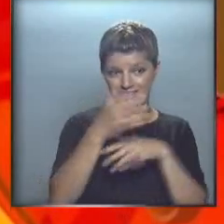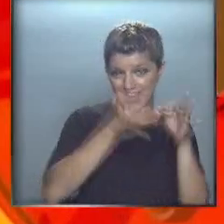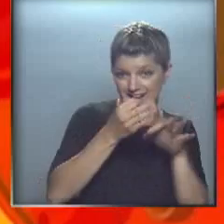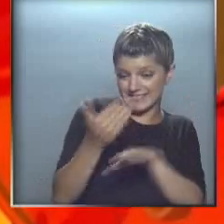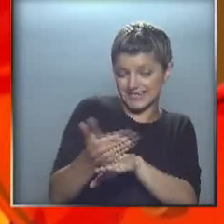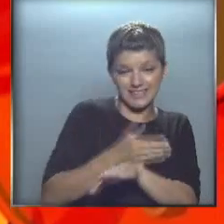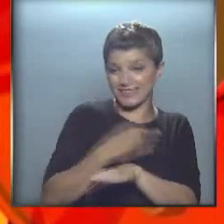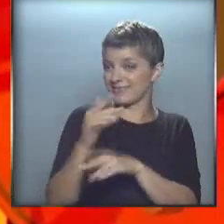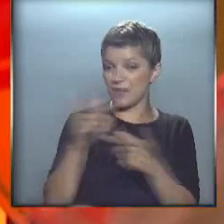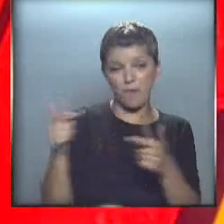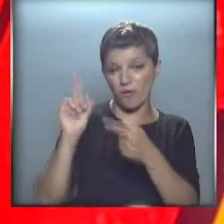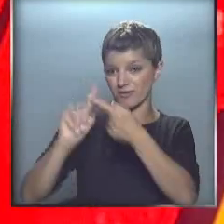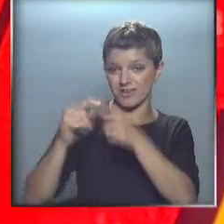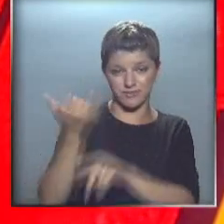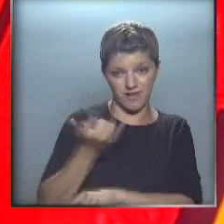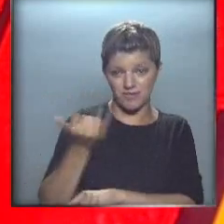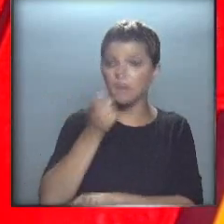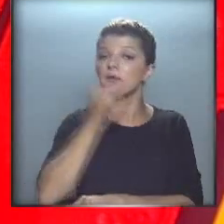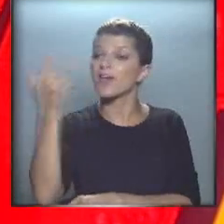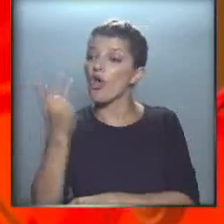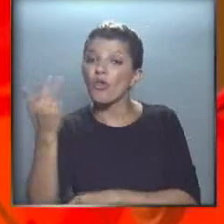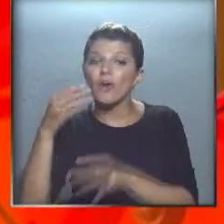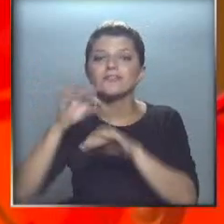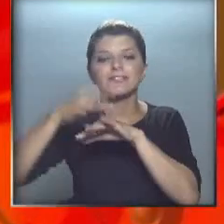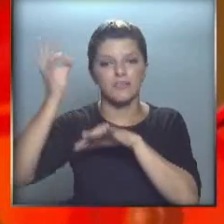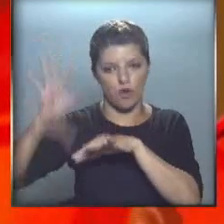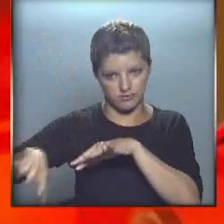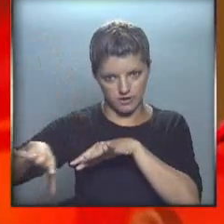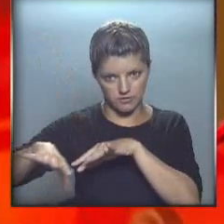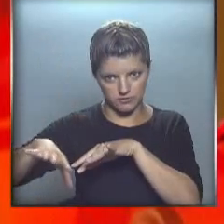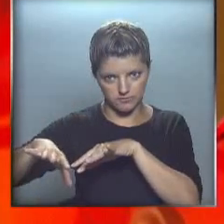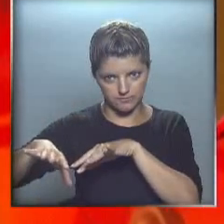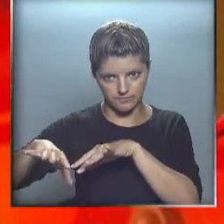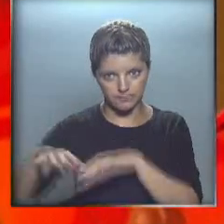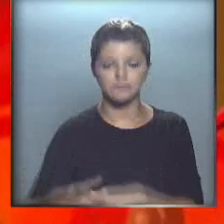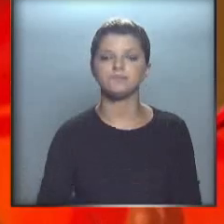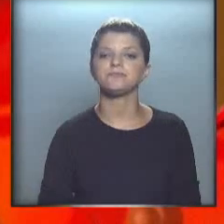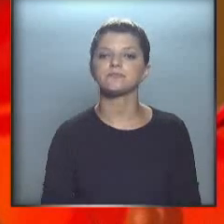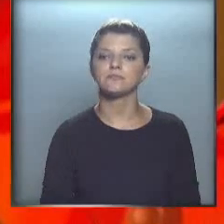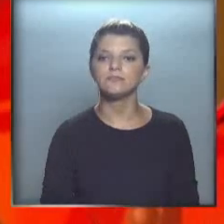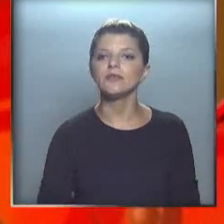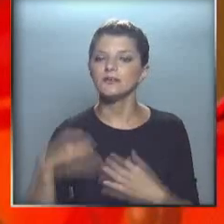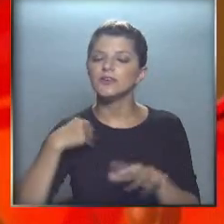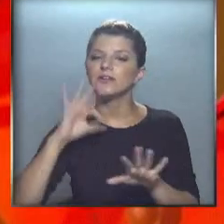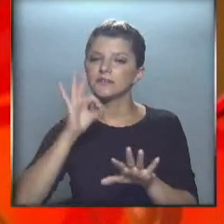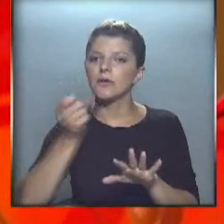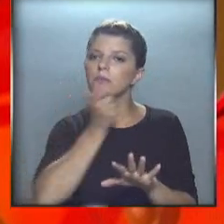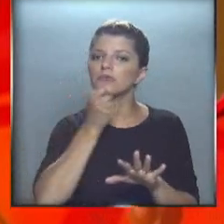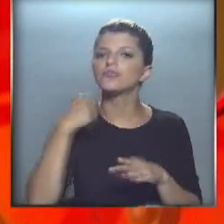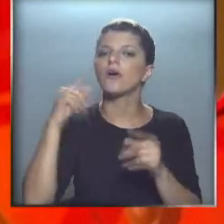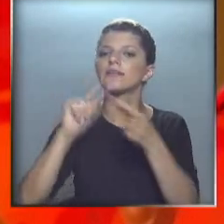tenía relación con él. Estaba divorciado de la mujer, no tenía. ¿Y sabes con quién tengo una gran